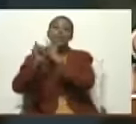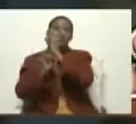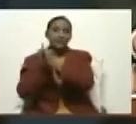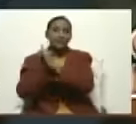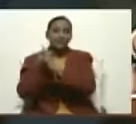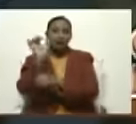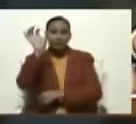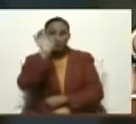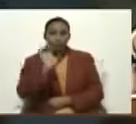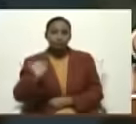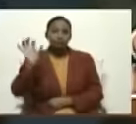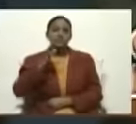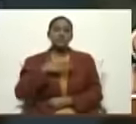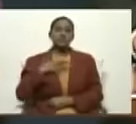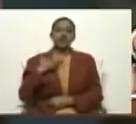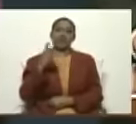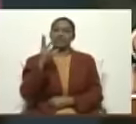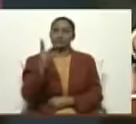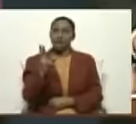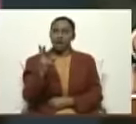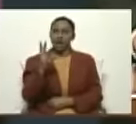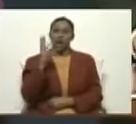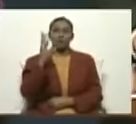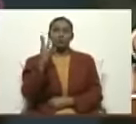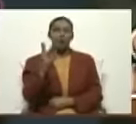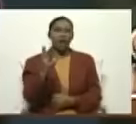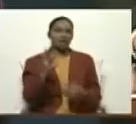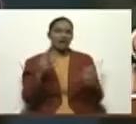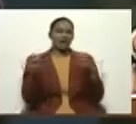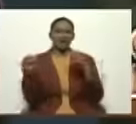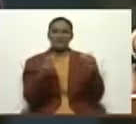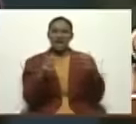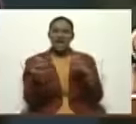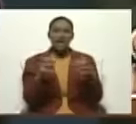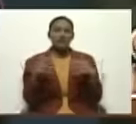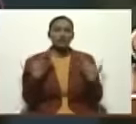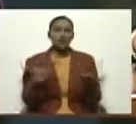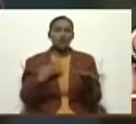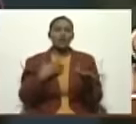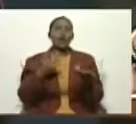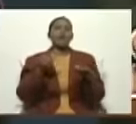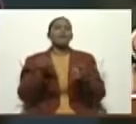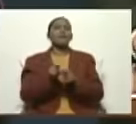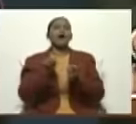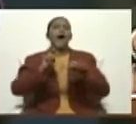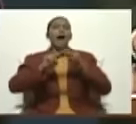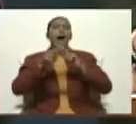tercera, cuarta y ahora de quinta generación, a la par del exterminio